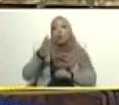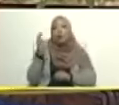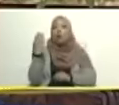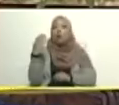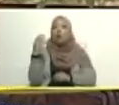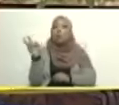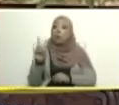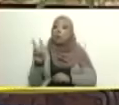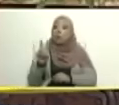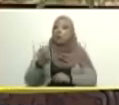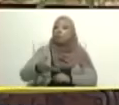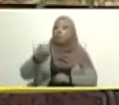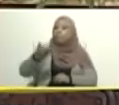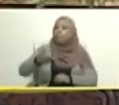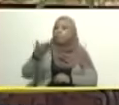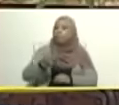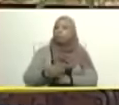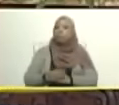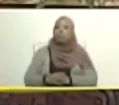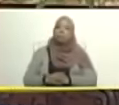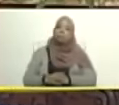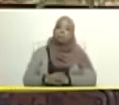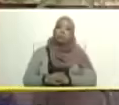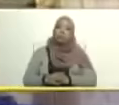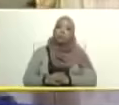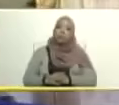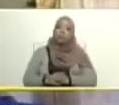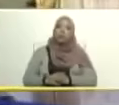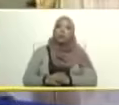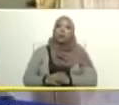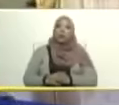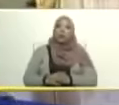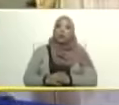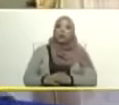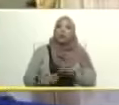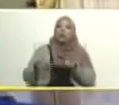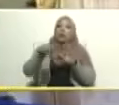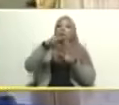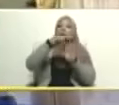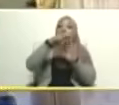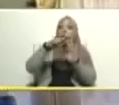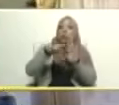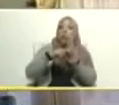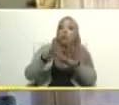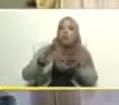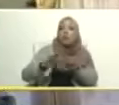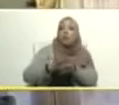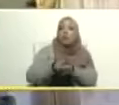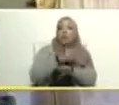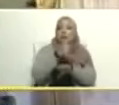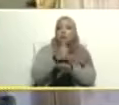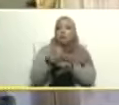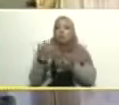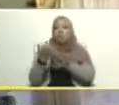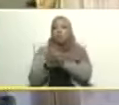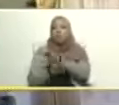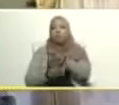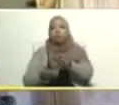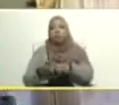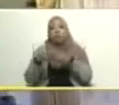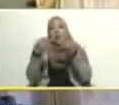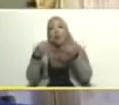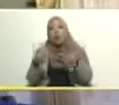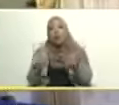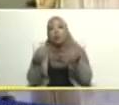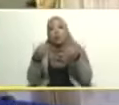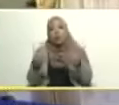países, que tiene que ver con uno de los principales problemas de la humanidad hoy, la crisis climática, que